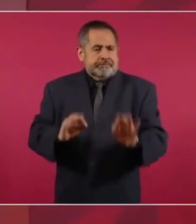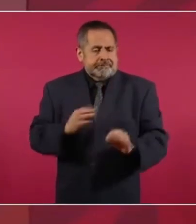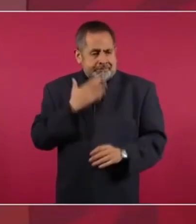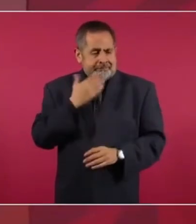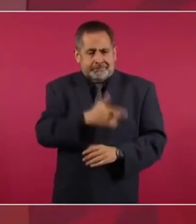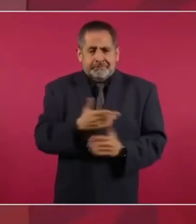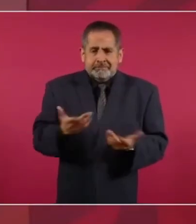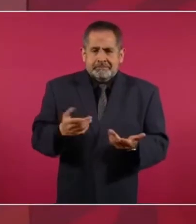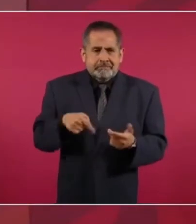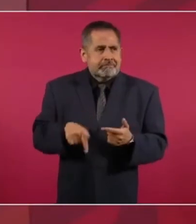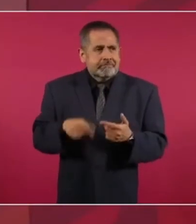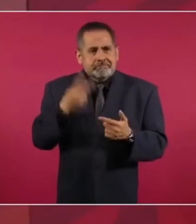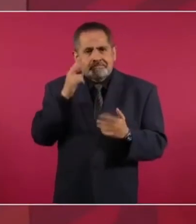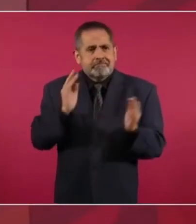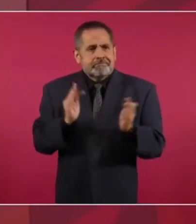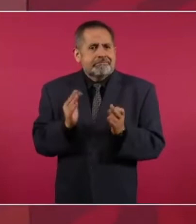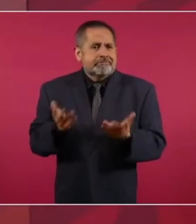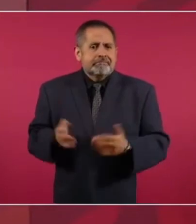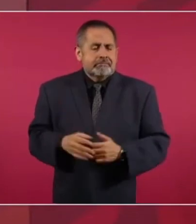Entonces,